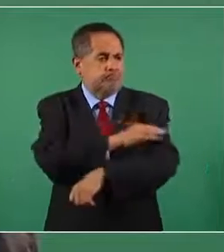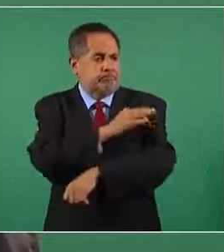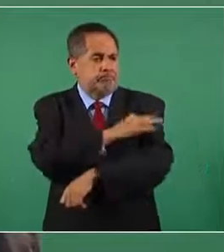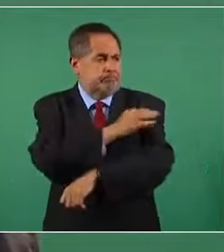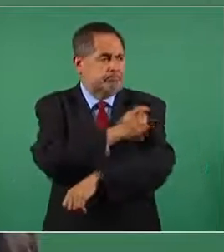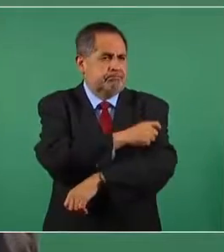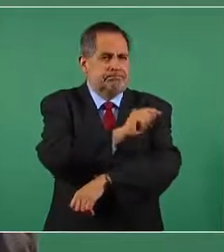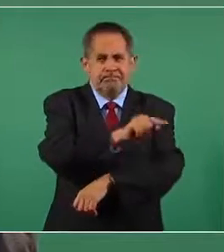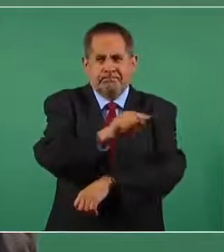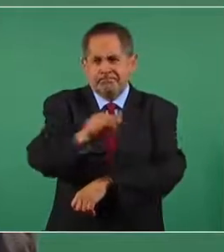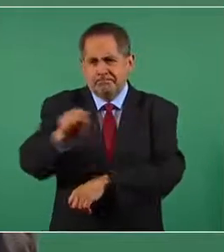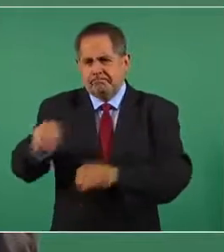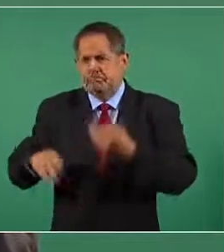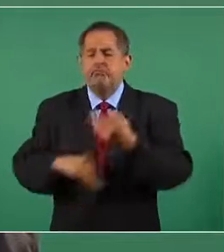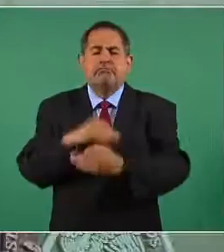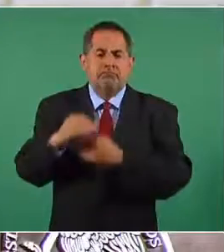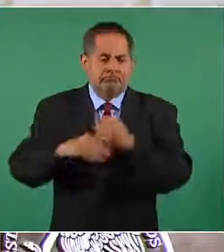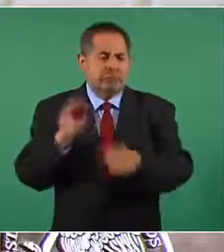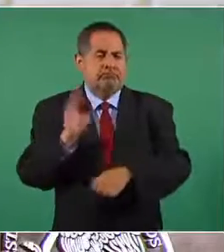vacunados, protegidos.